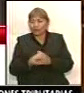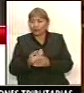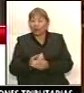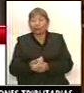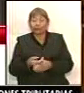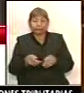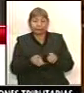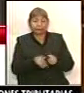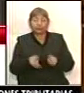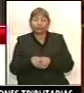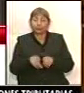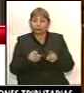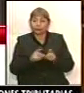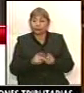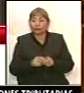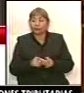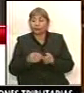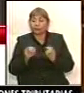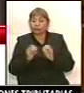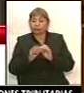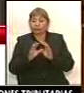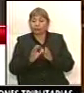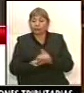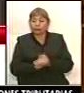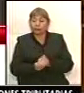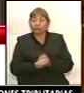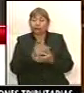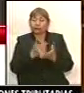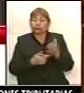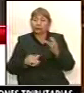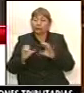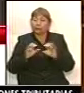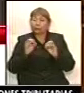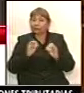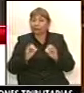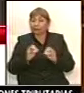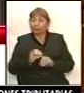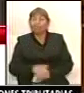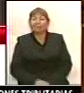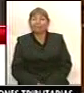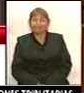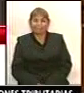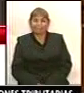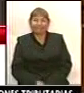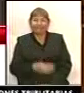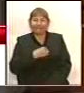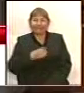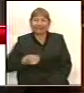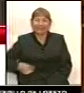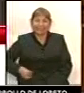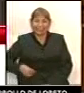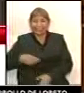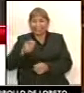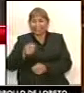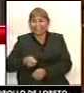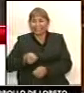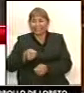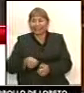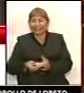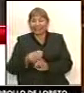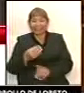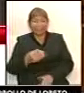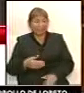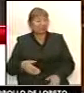Y también, ¿por qué no resaltar la labor que se está realizando a través del Ministerio de Agricultura, a través